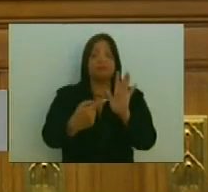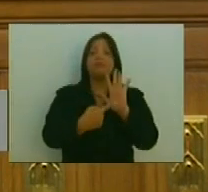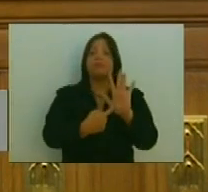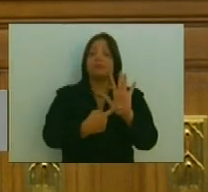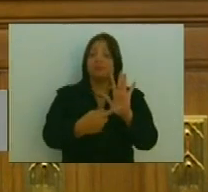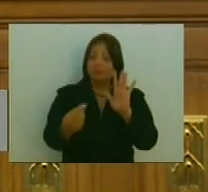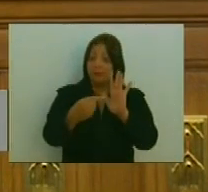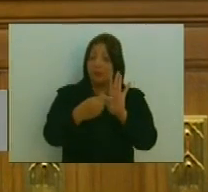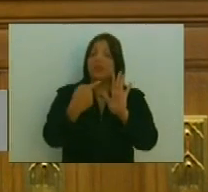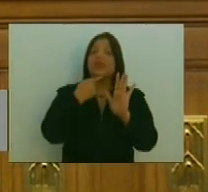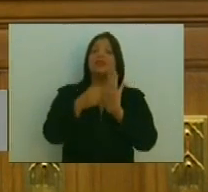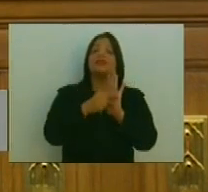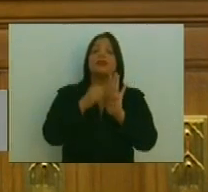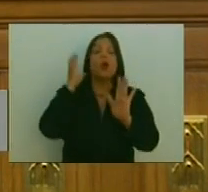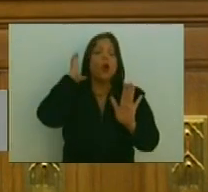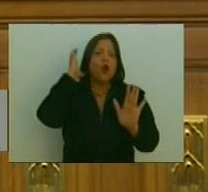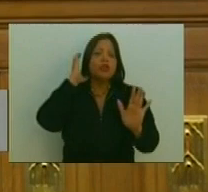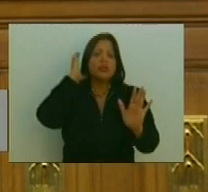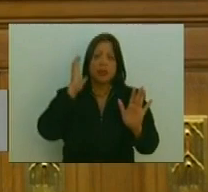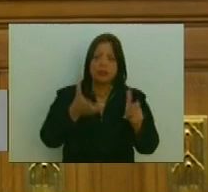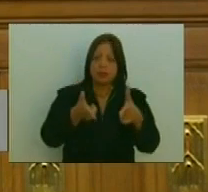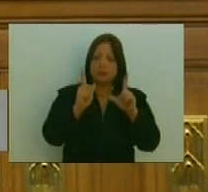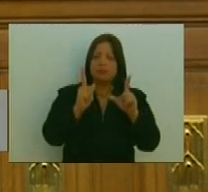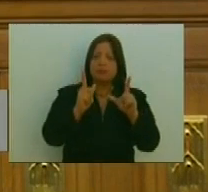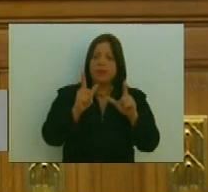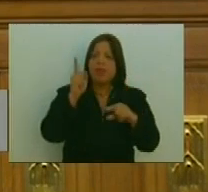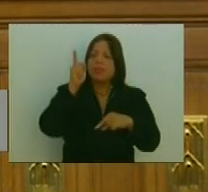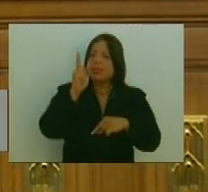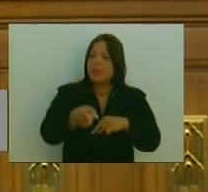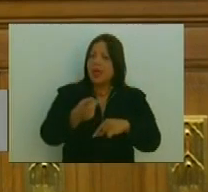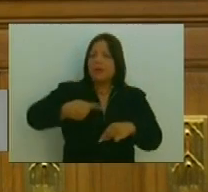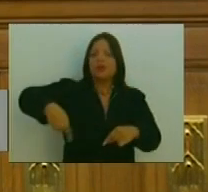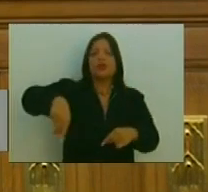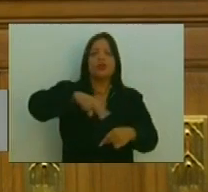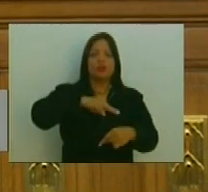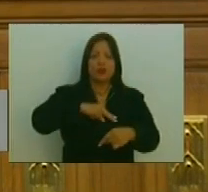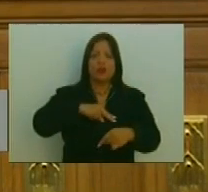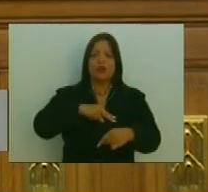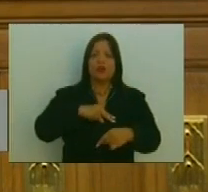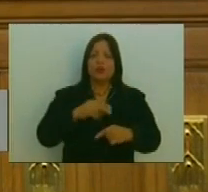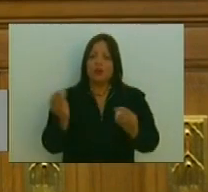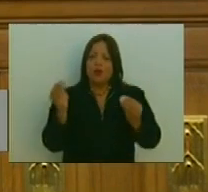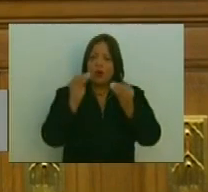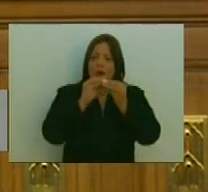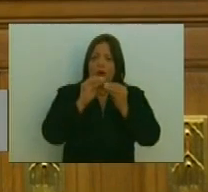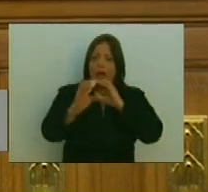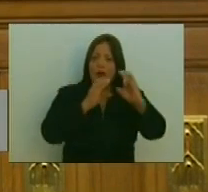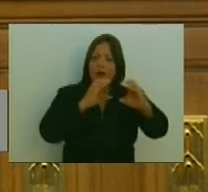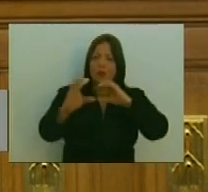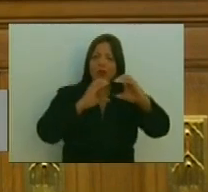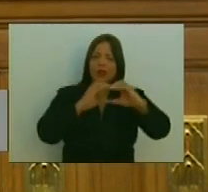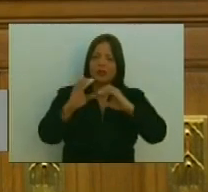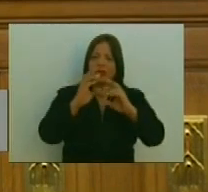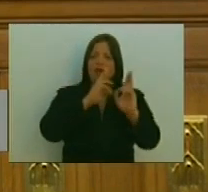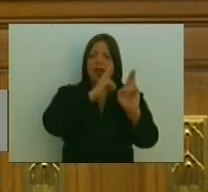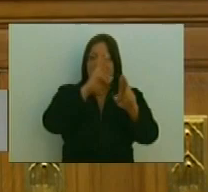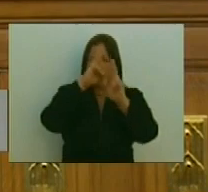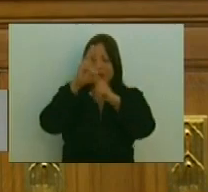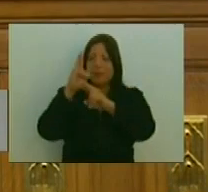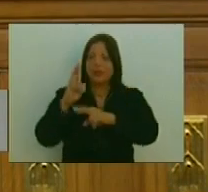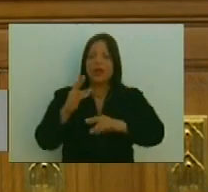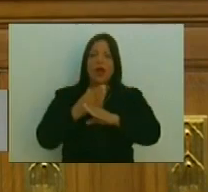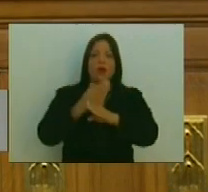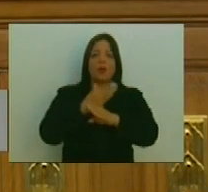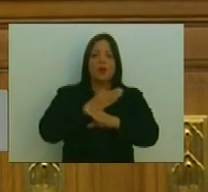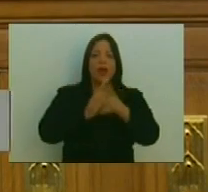Tomemos conciencia, cada uno de nosotros, que debemos nosotros ajustarnos a la comunicación con los compañeros y compañeras